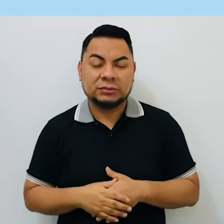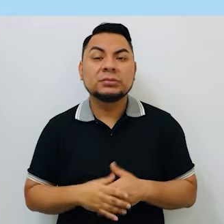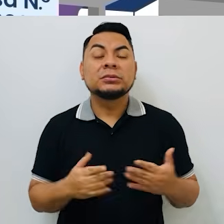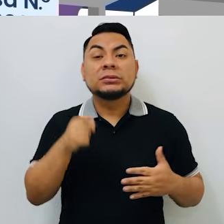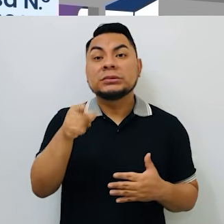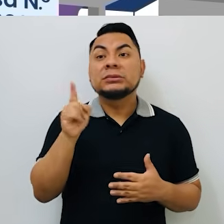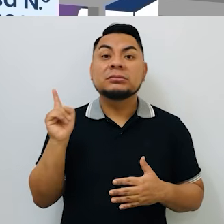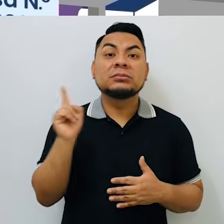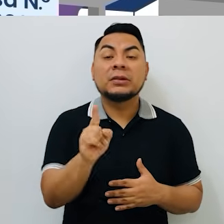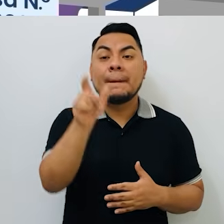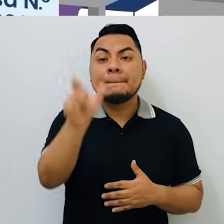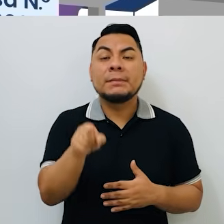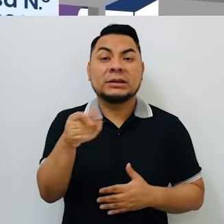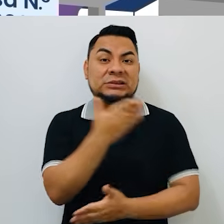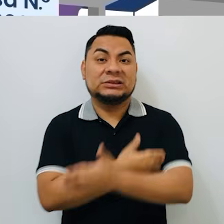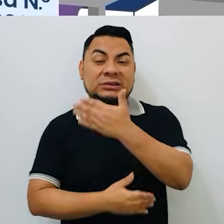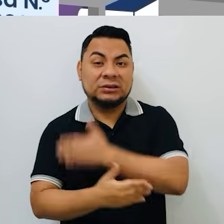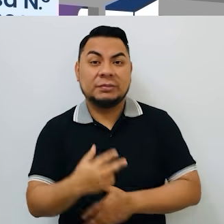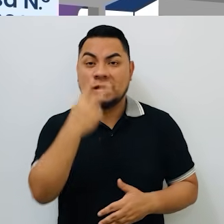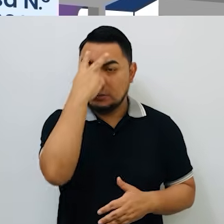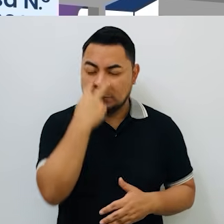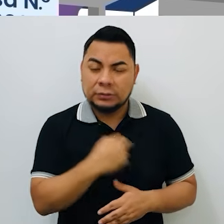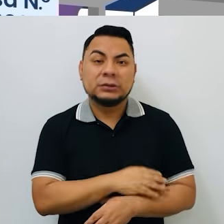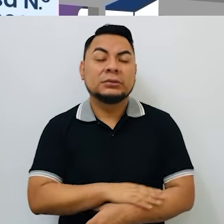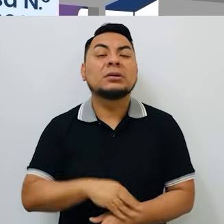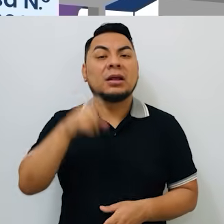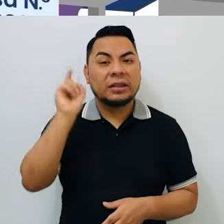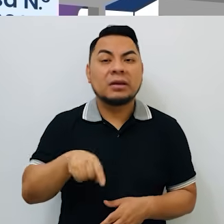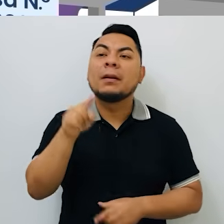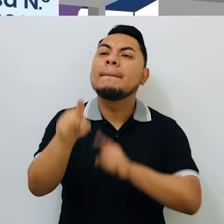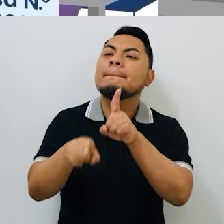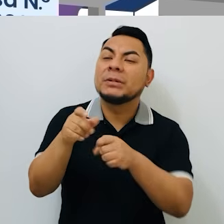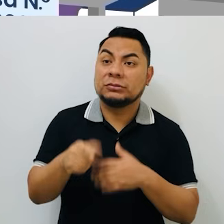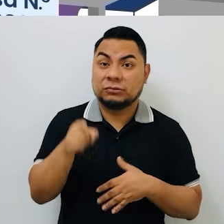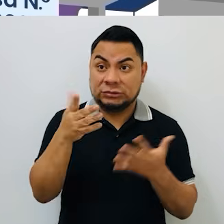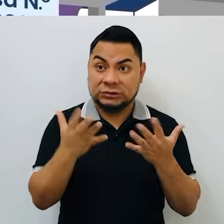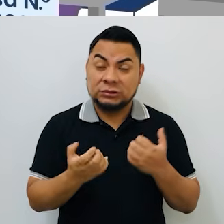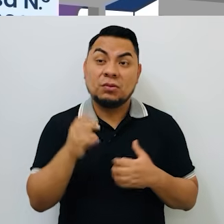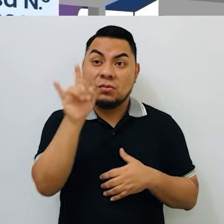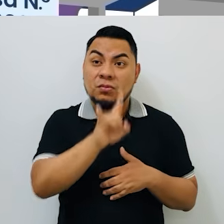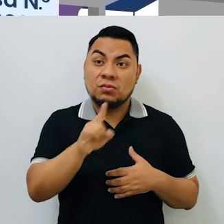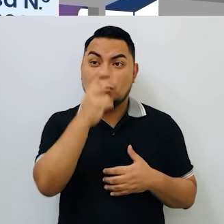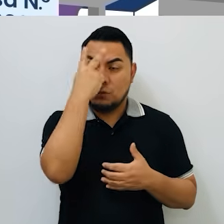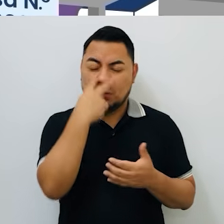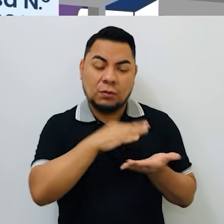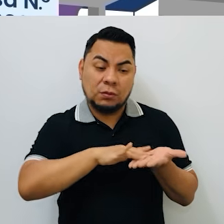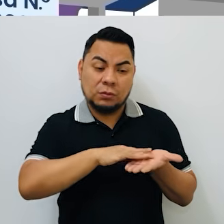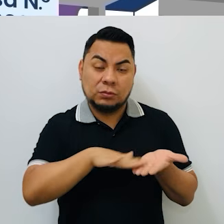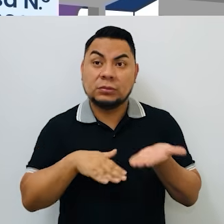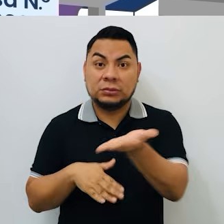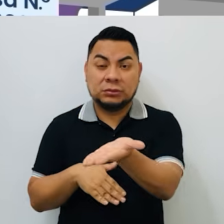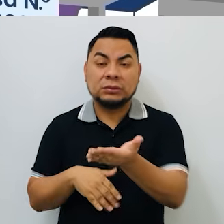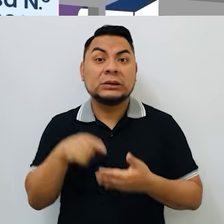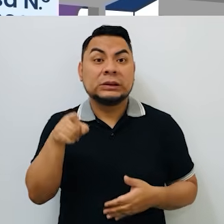lugar. Si se presenta una persona con discapacidad visual, se le debe preguntar si desea usar una plantilla